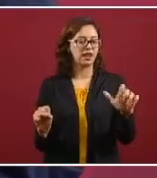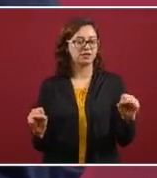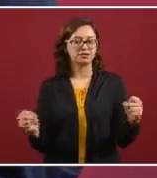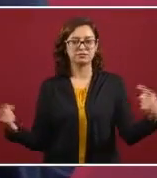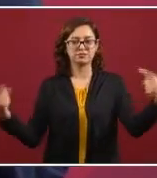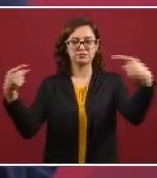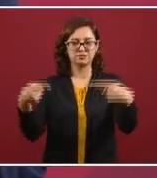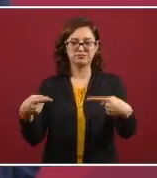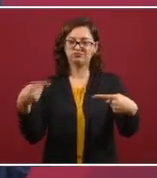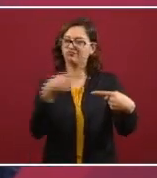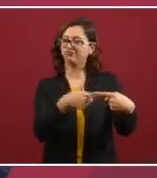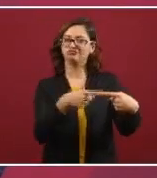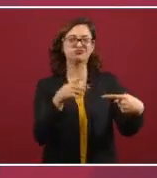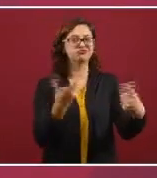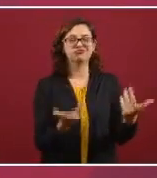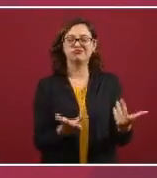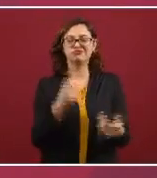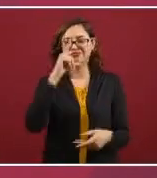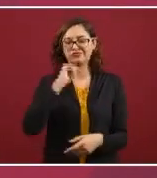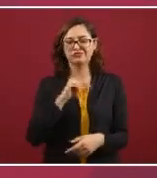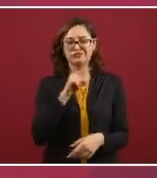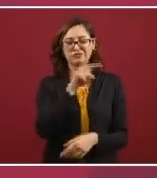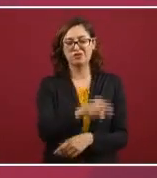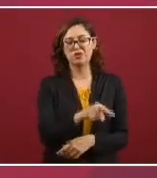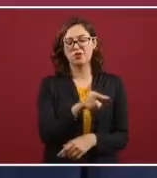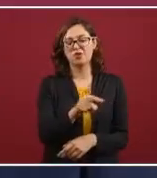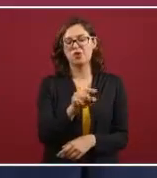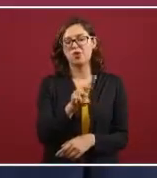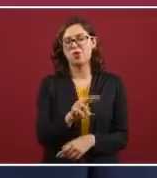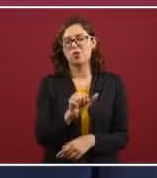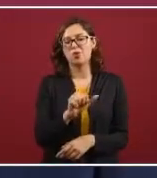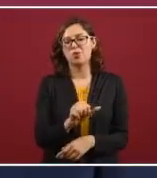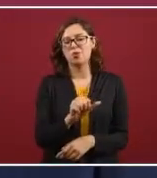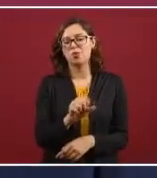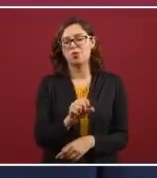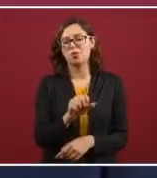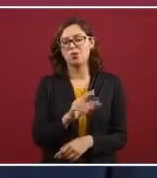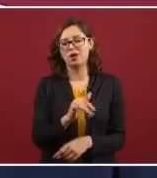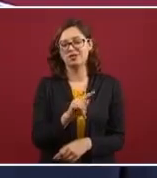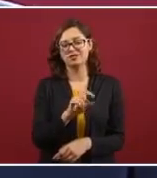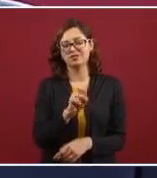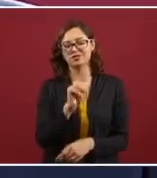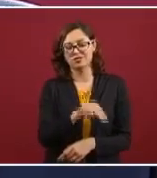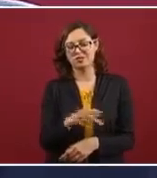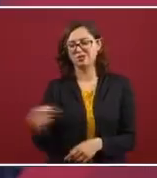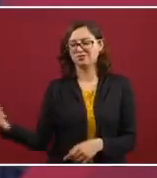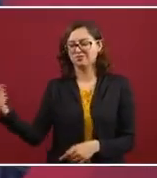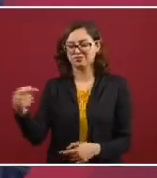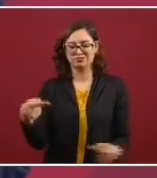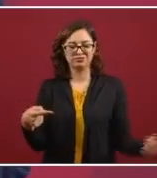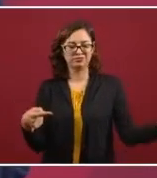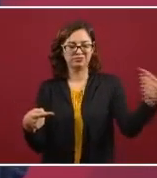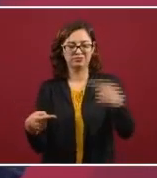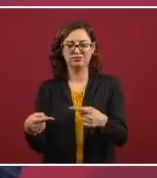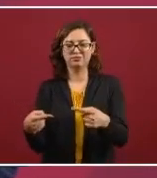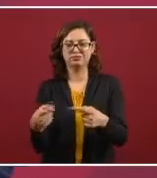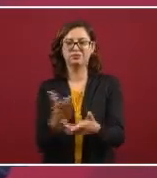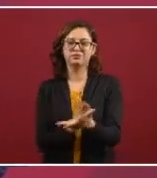No quedó Cardenales, quedó Washington, pero sí quedó Astros. Pasó